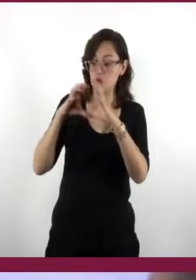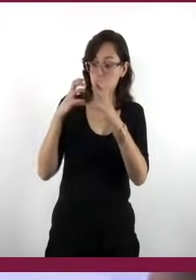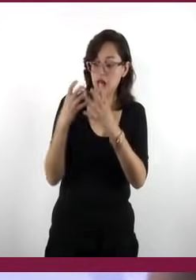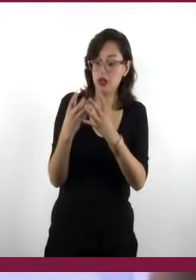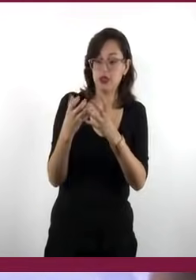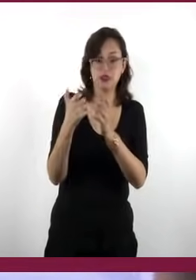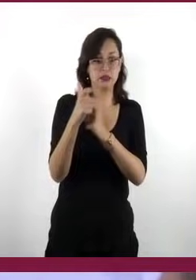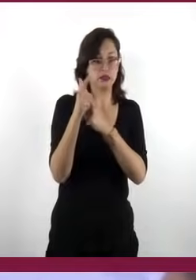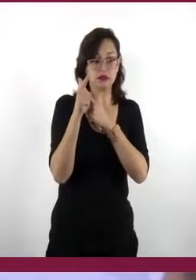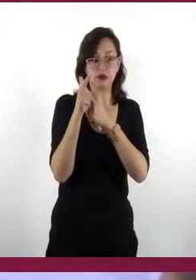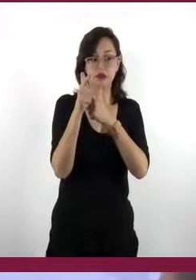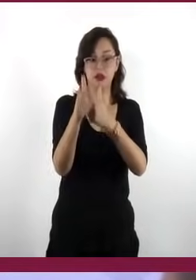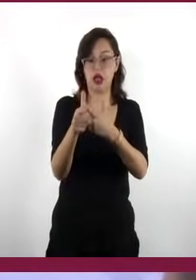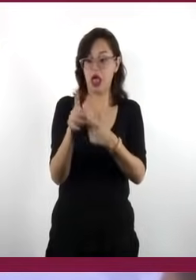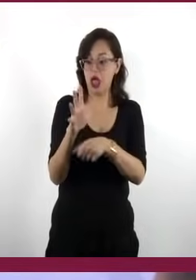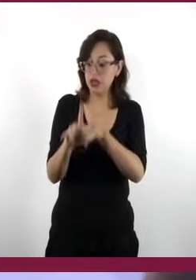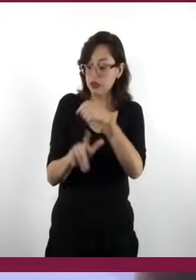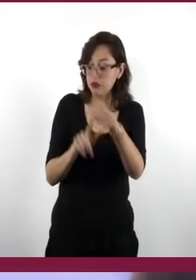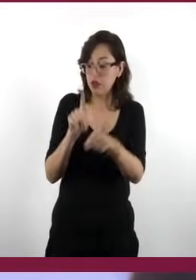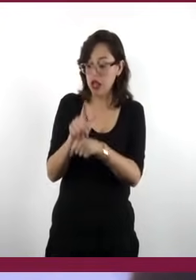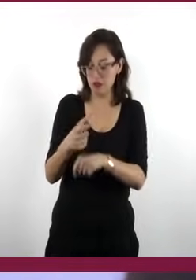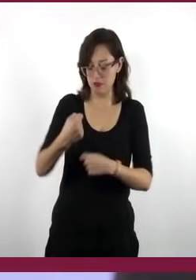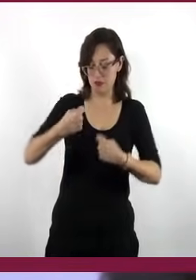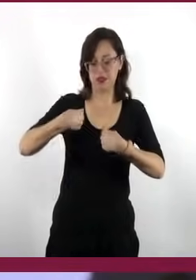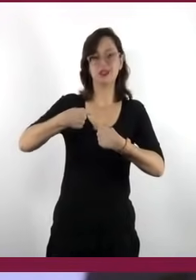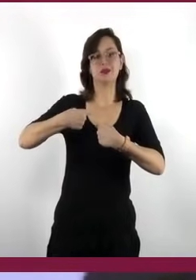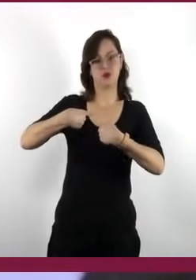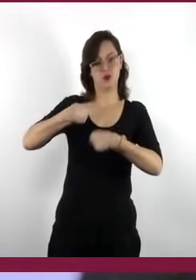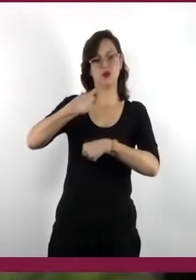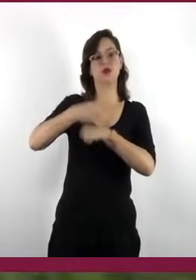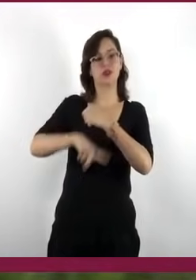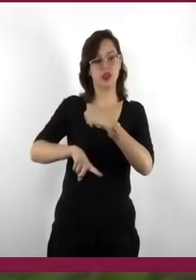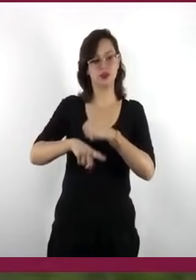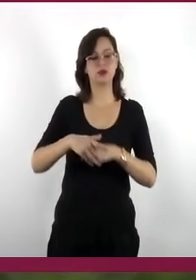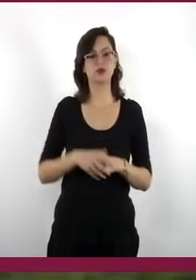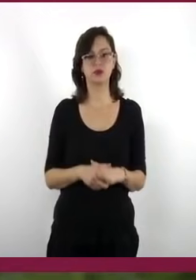algún ser vivo, nos estamos afectando a nosotros mismos.